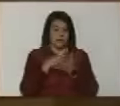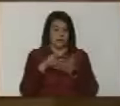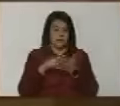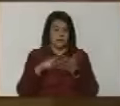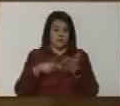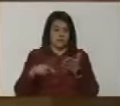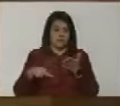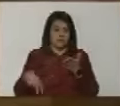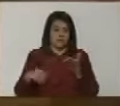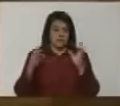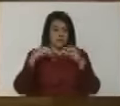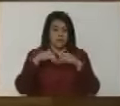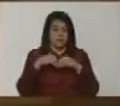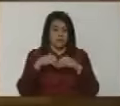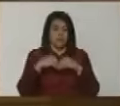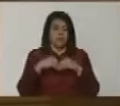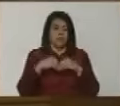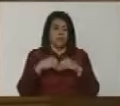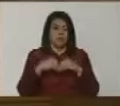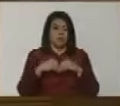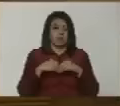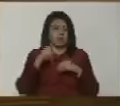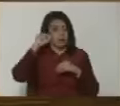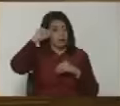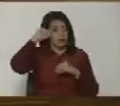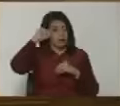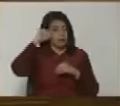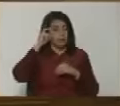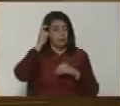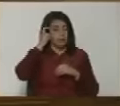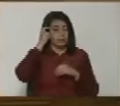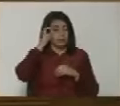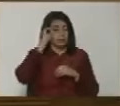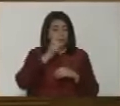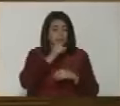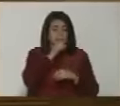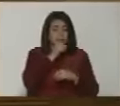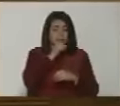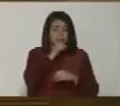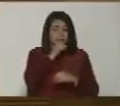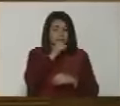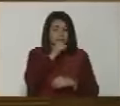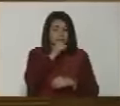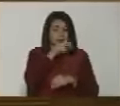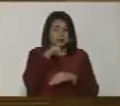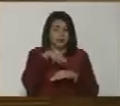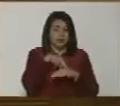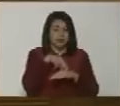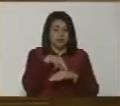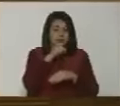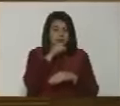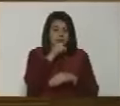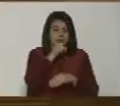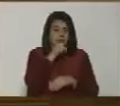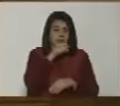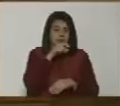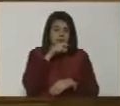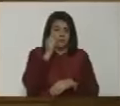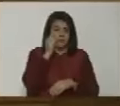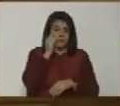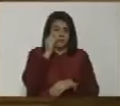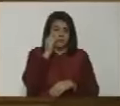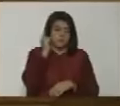para leer el acuerdo para conmemorar el Día Nacional de las